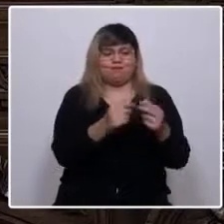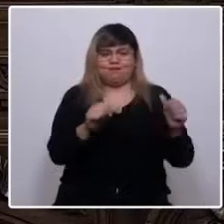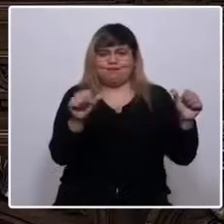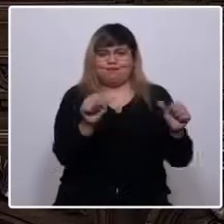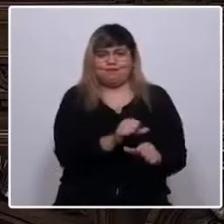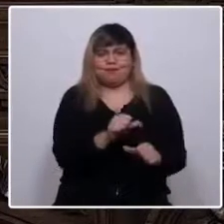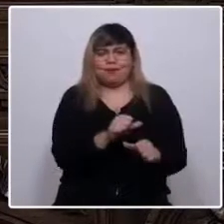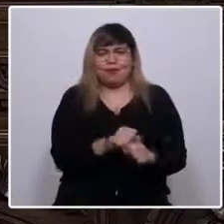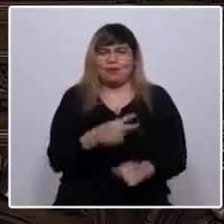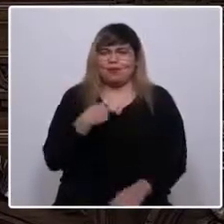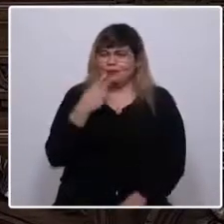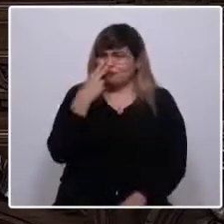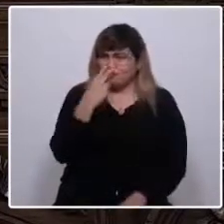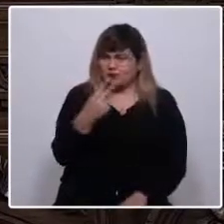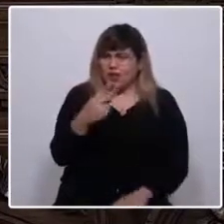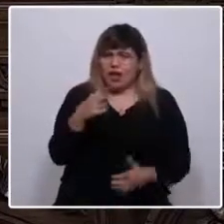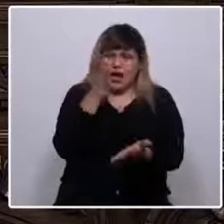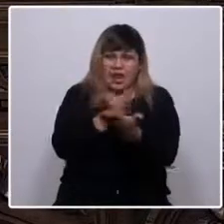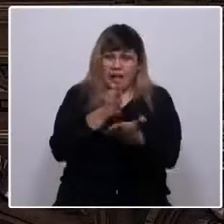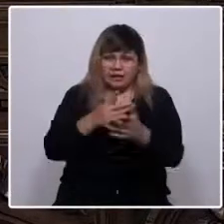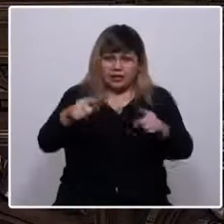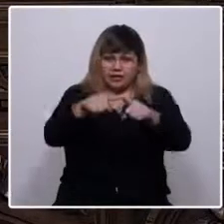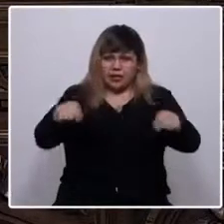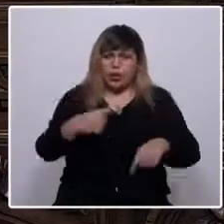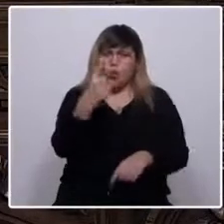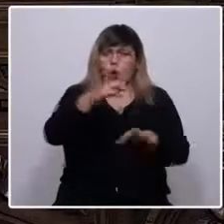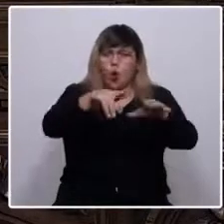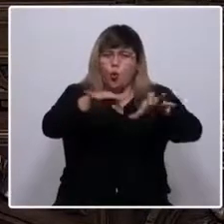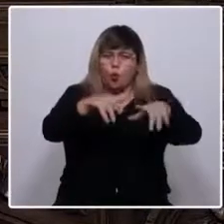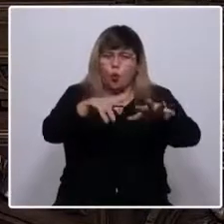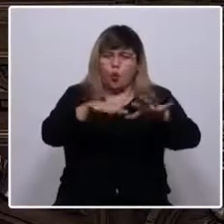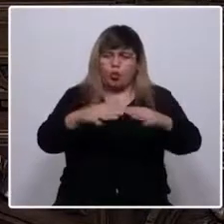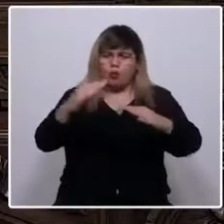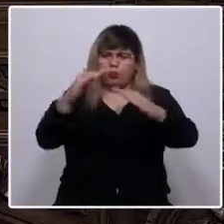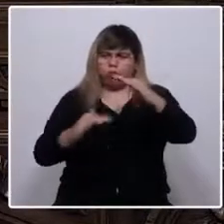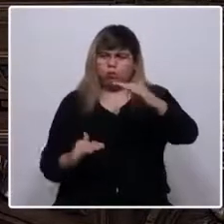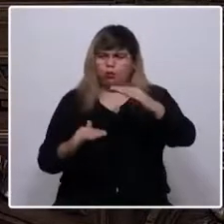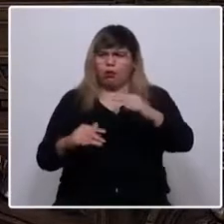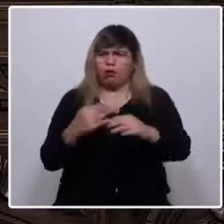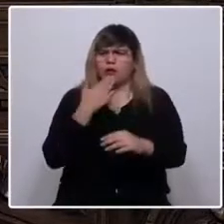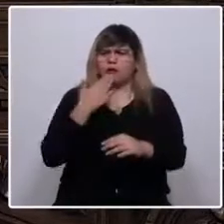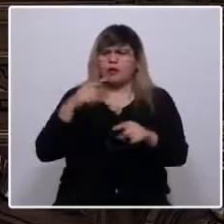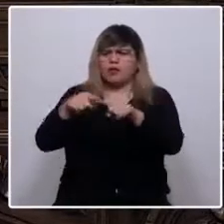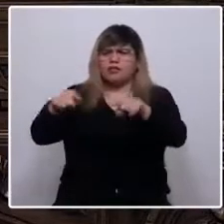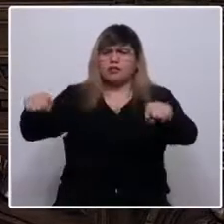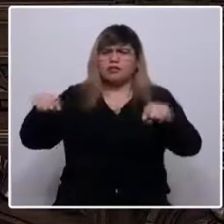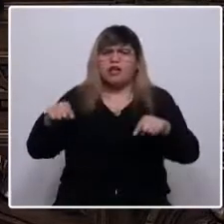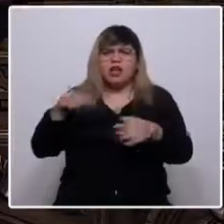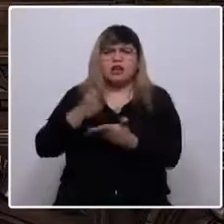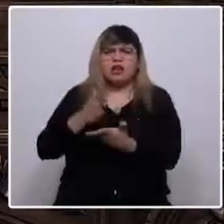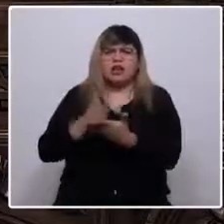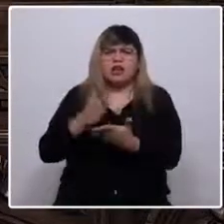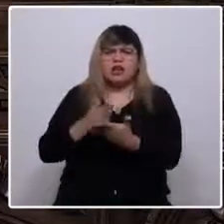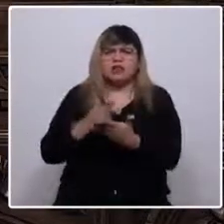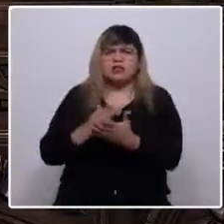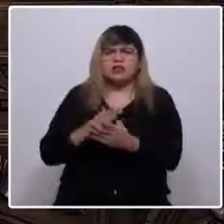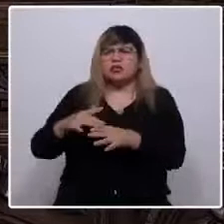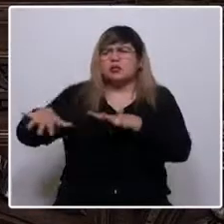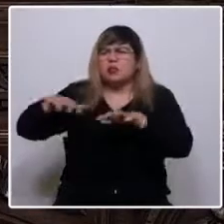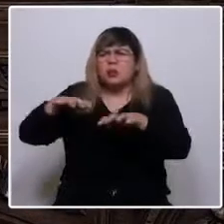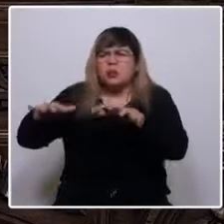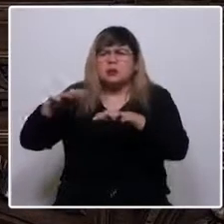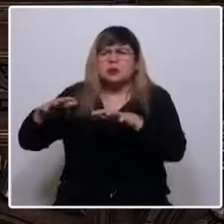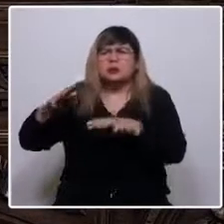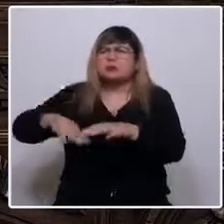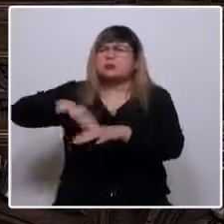de salas de clases que tienen un computadores y salas totalmente llenas de artefactos